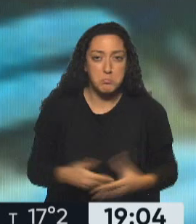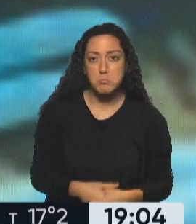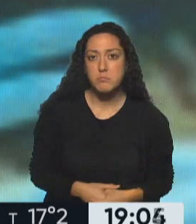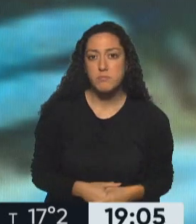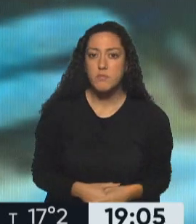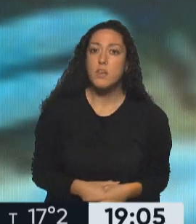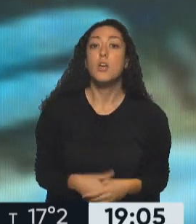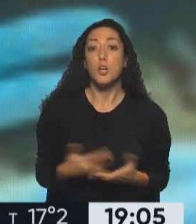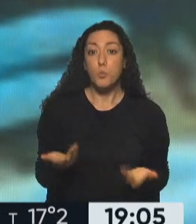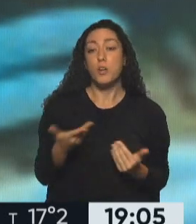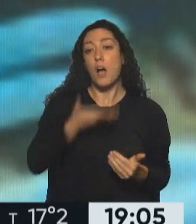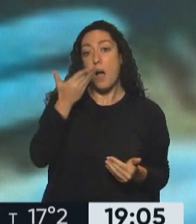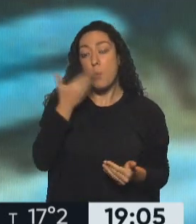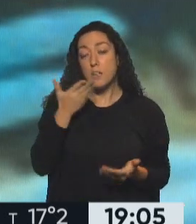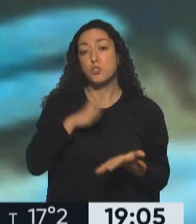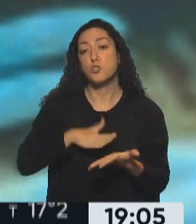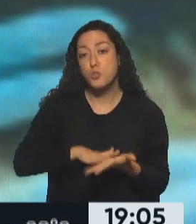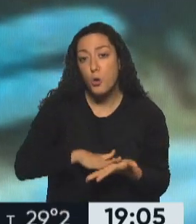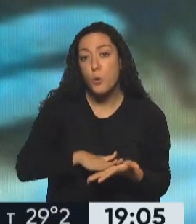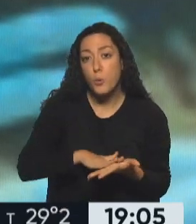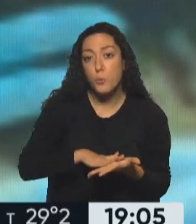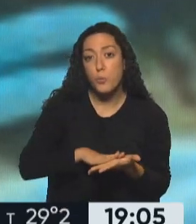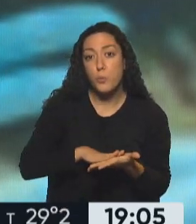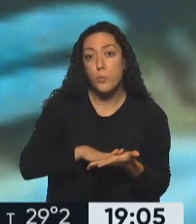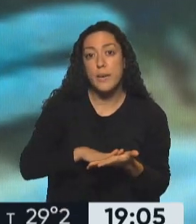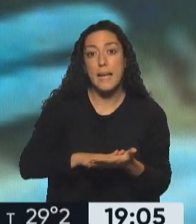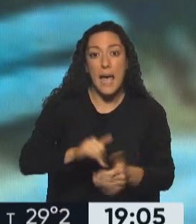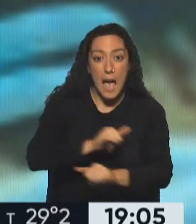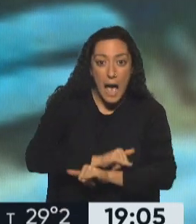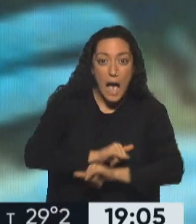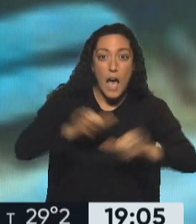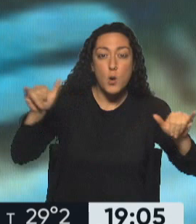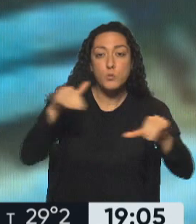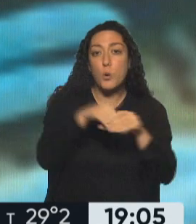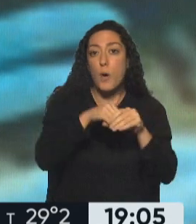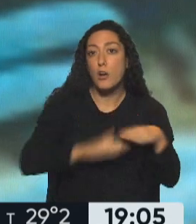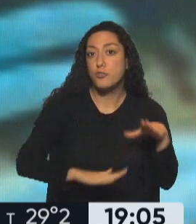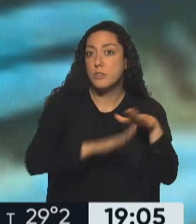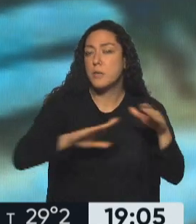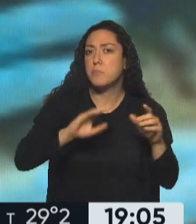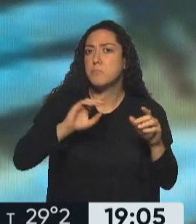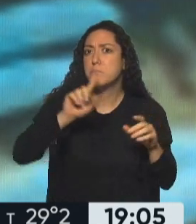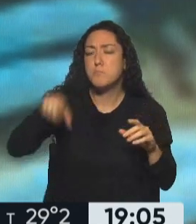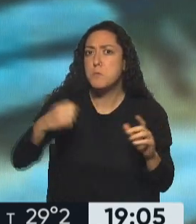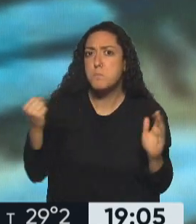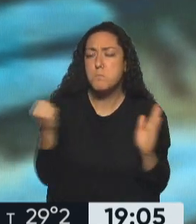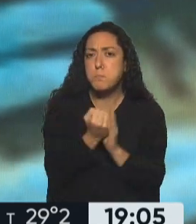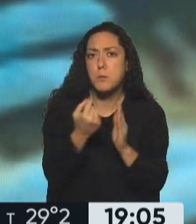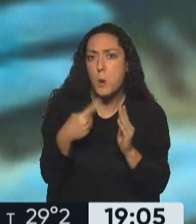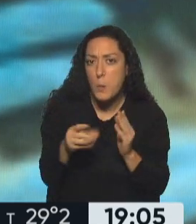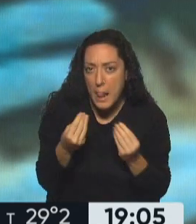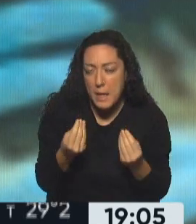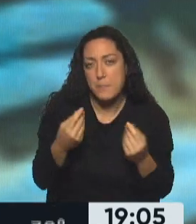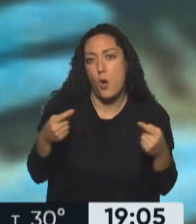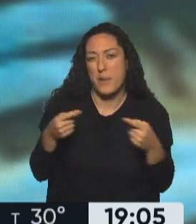Muy bien, vamos a hablar de las repercusiones después del anuncio del Banco Central con la idea justamente de